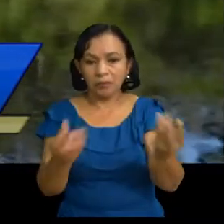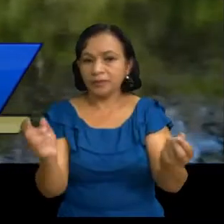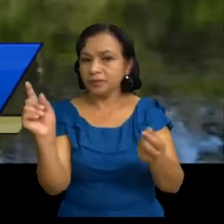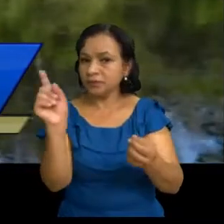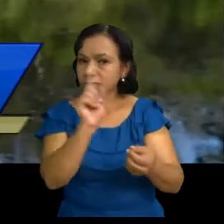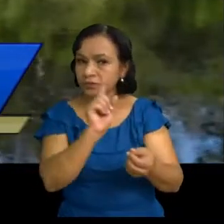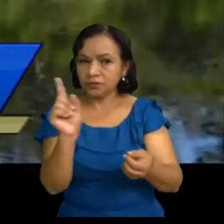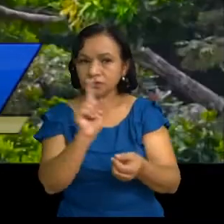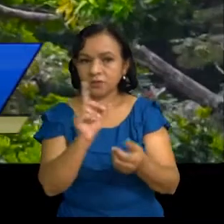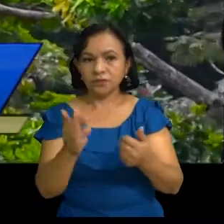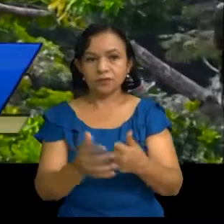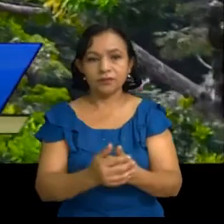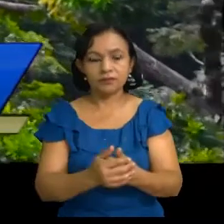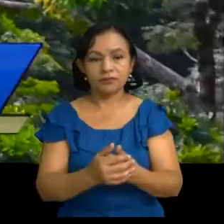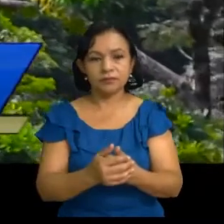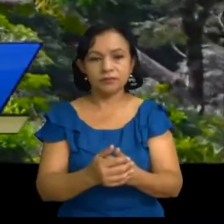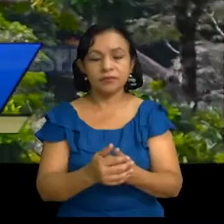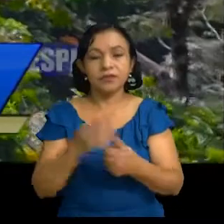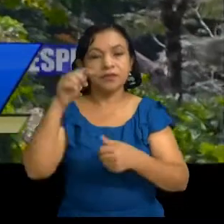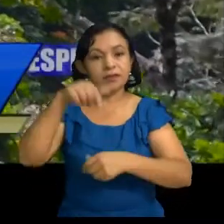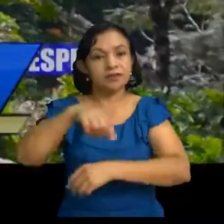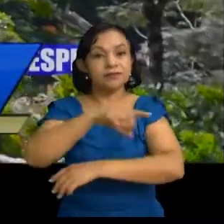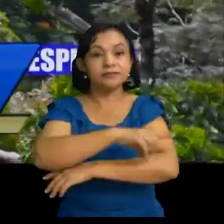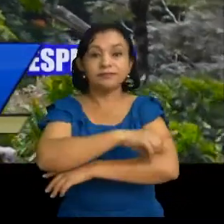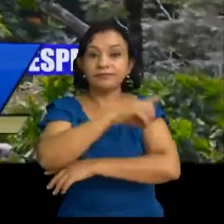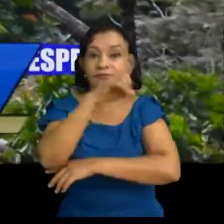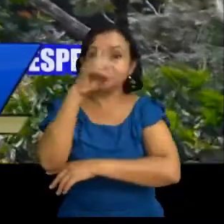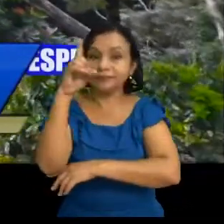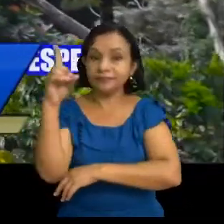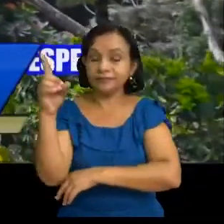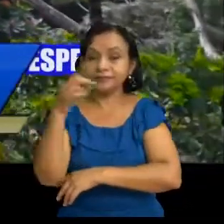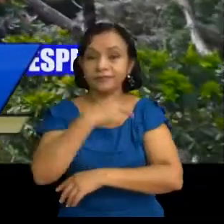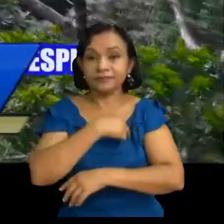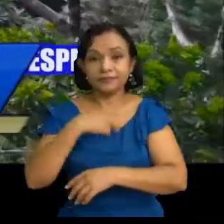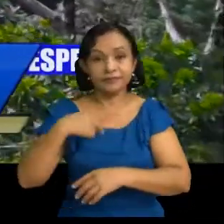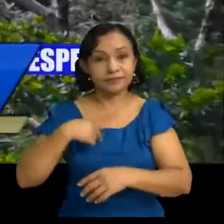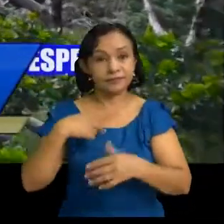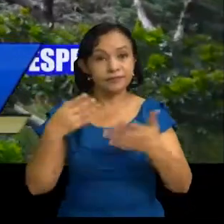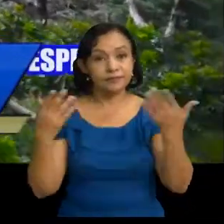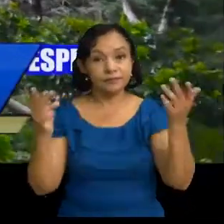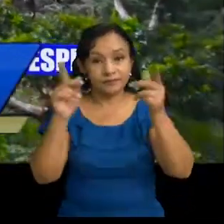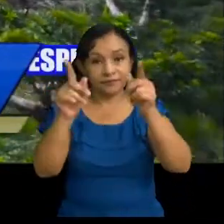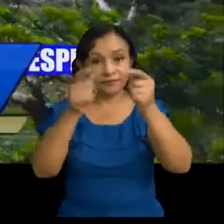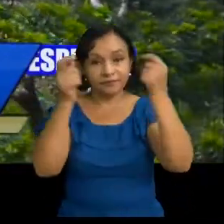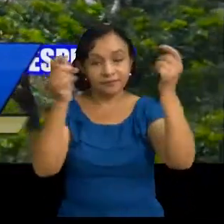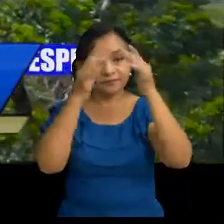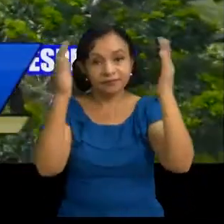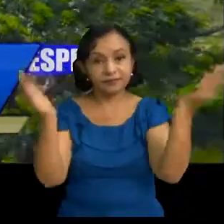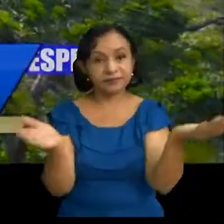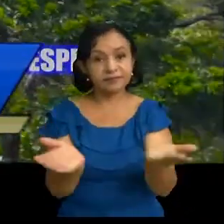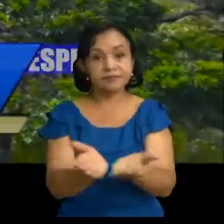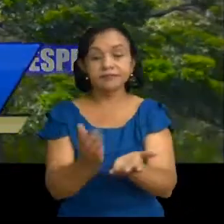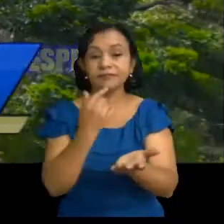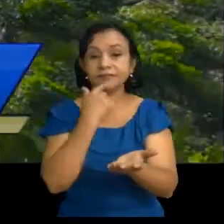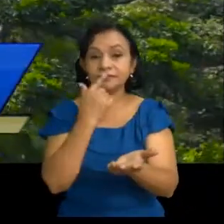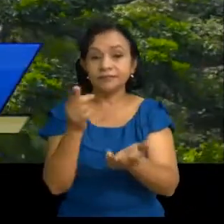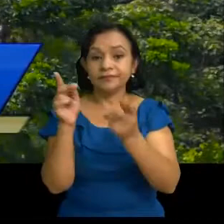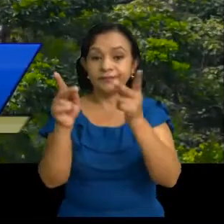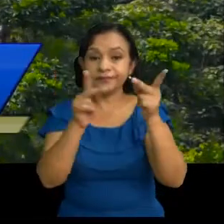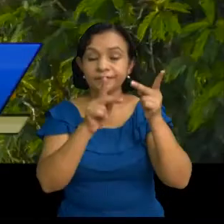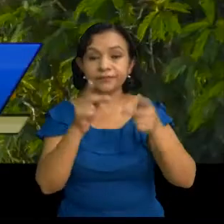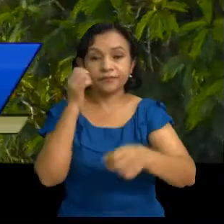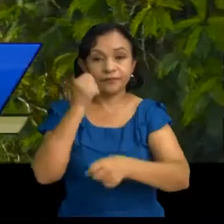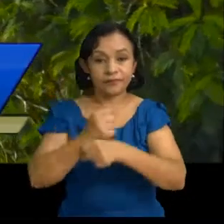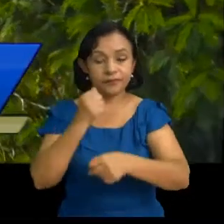importante porque el este día no solamente celebrar sino que pedirle a nuestros protagonistas a